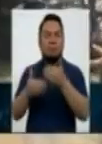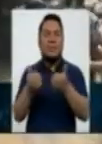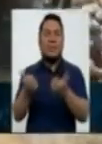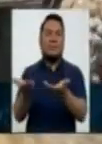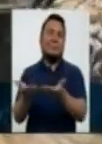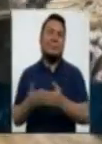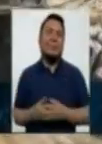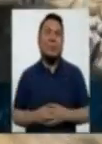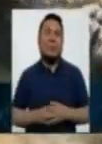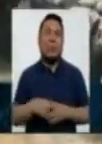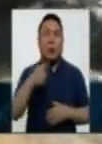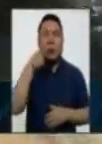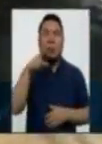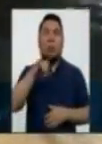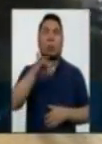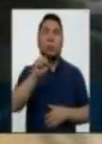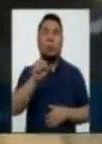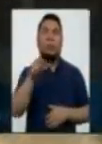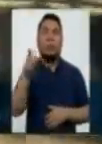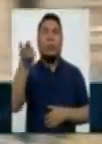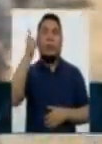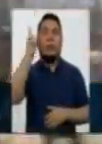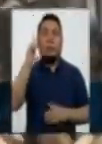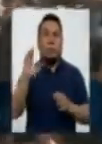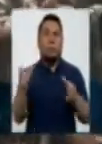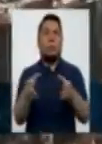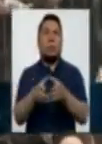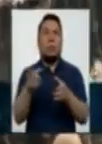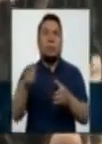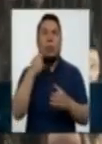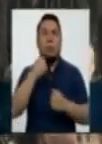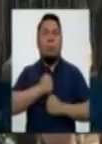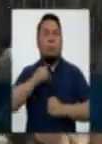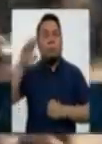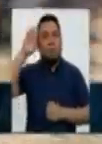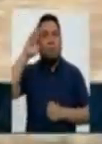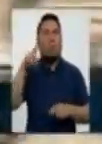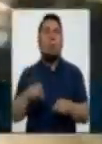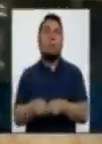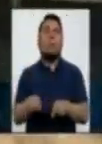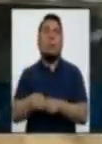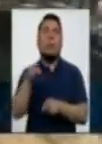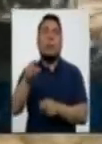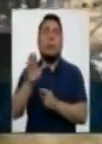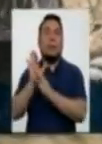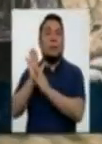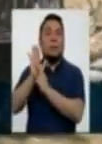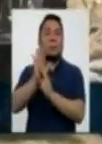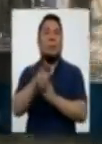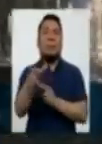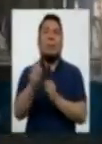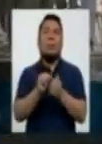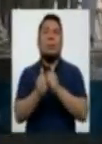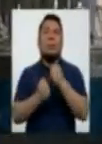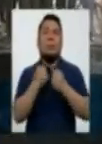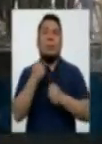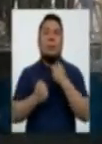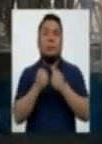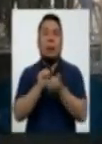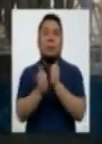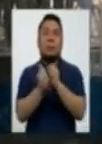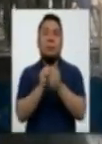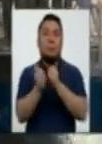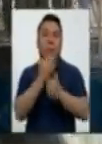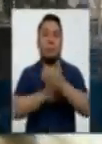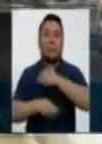adelante. Luis Felipa es líder del team de combatientes y también nos representa en el atletismo